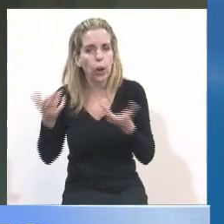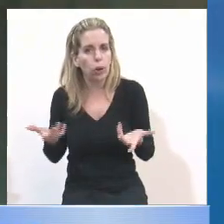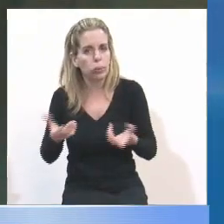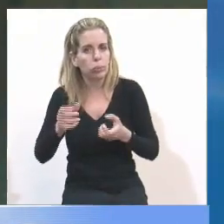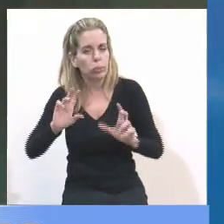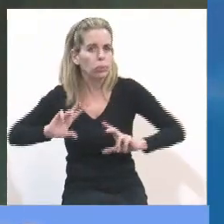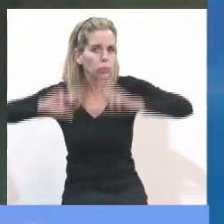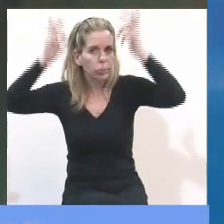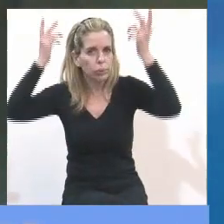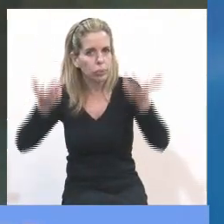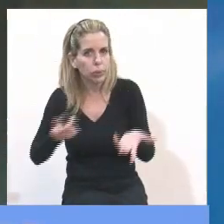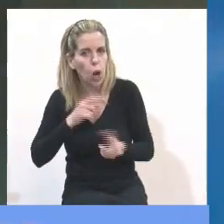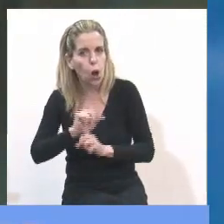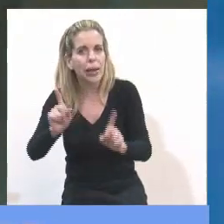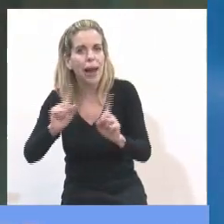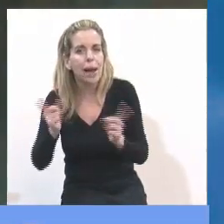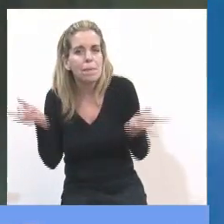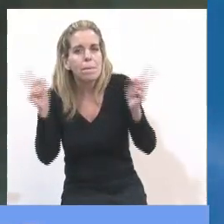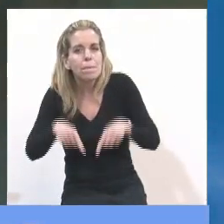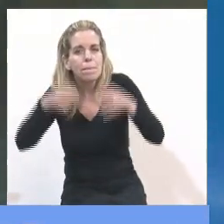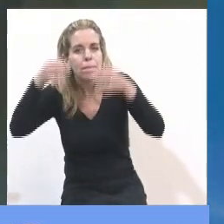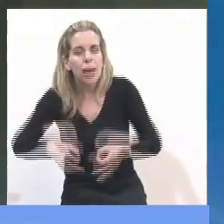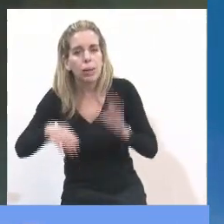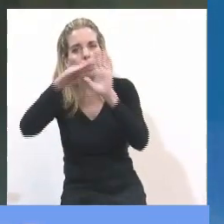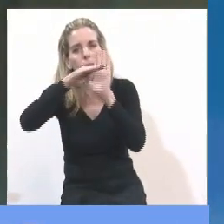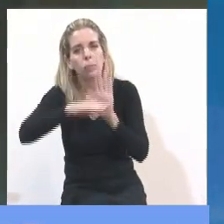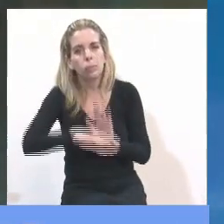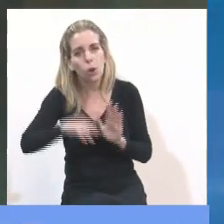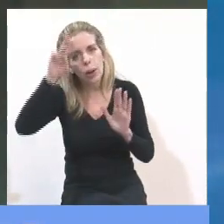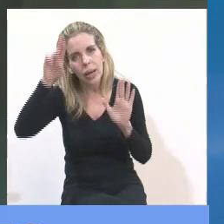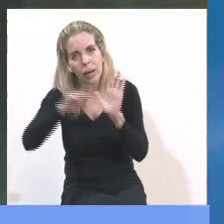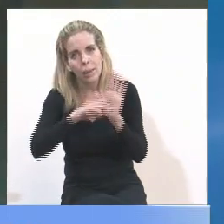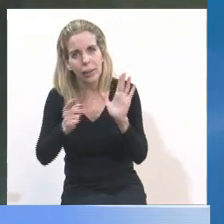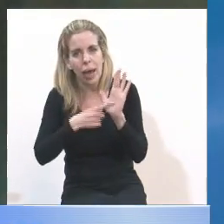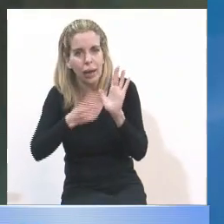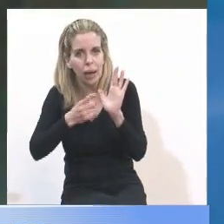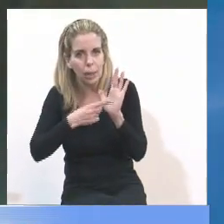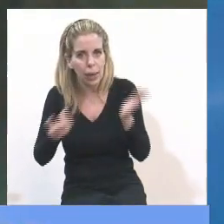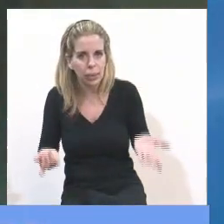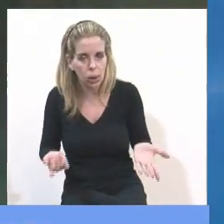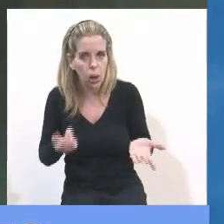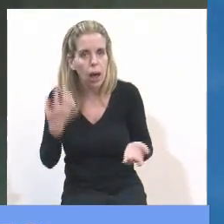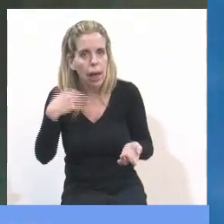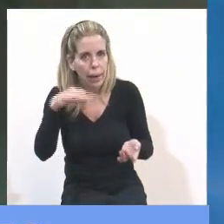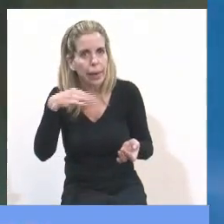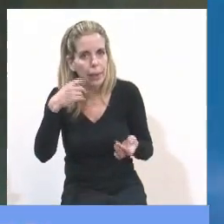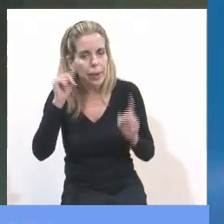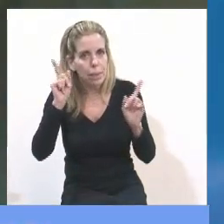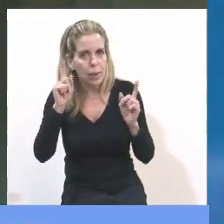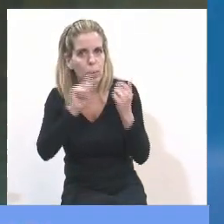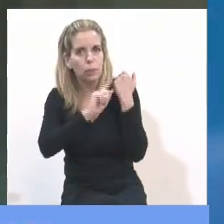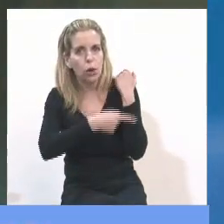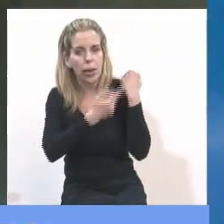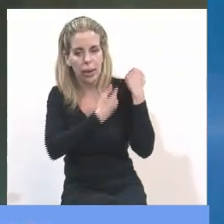a establecer o restablecer las vías institucionales que debería haber ejercido y seguido el